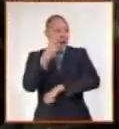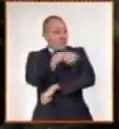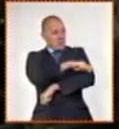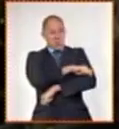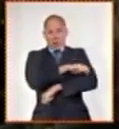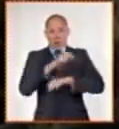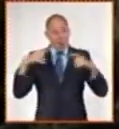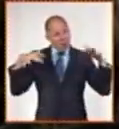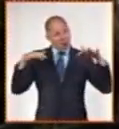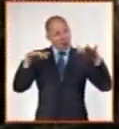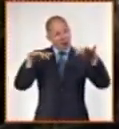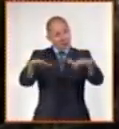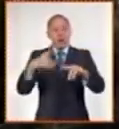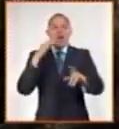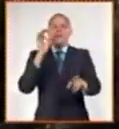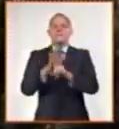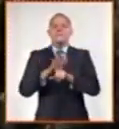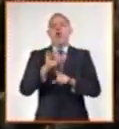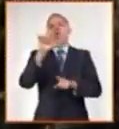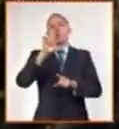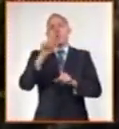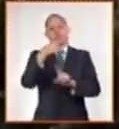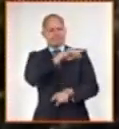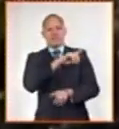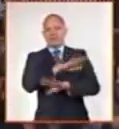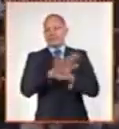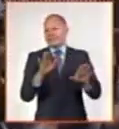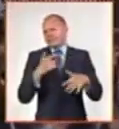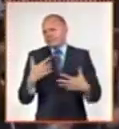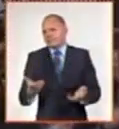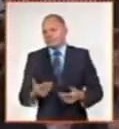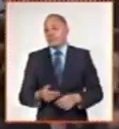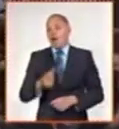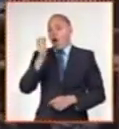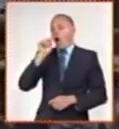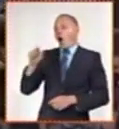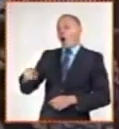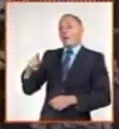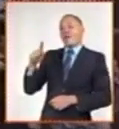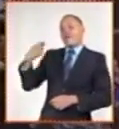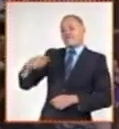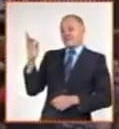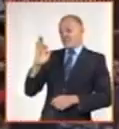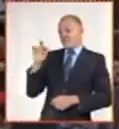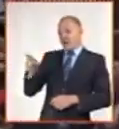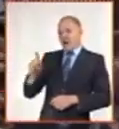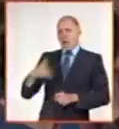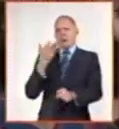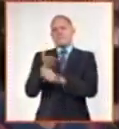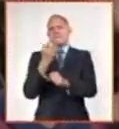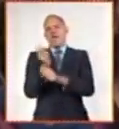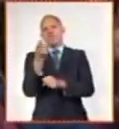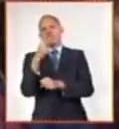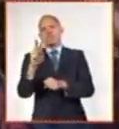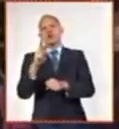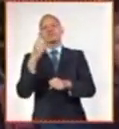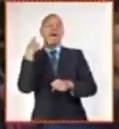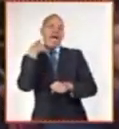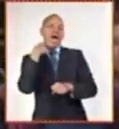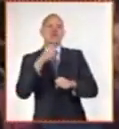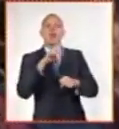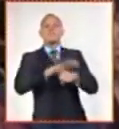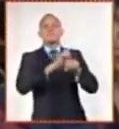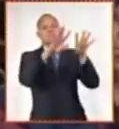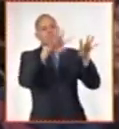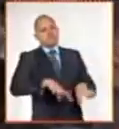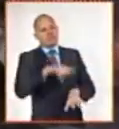Kirchner comenzaron el pasado lunes, cuando un fiscal federal solicitó una condena de 12 años de prisión y la